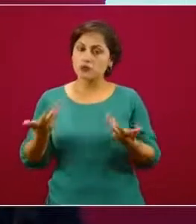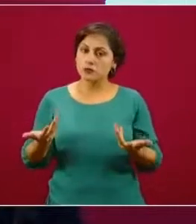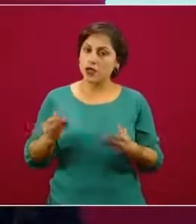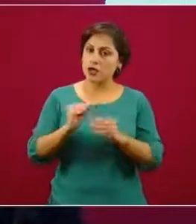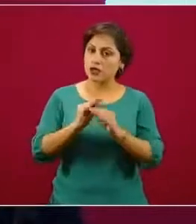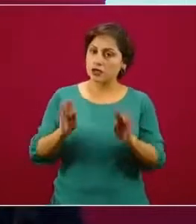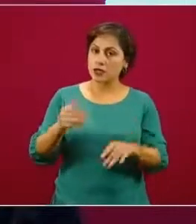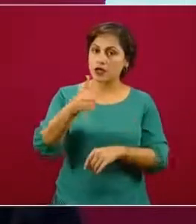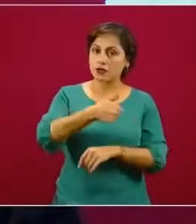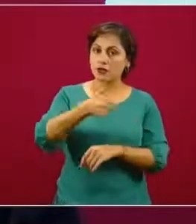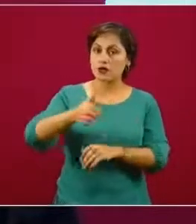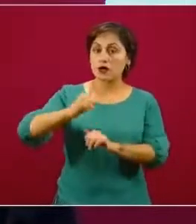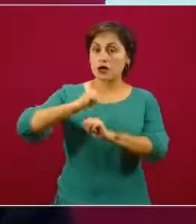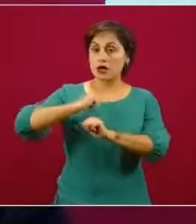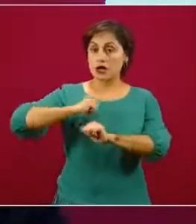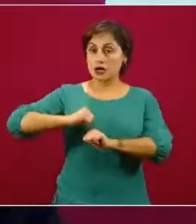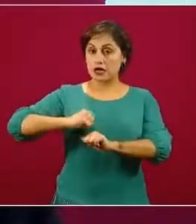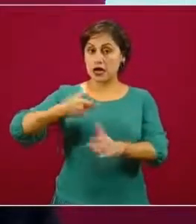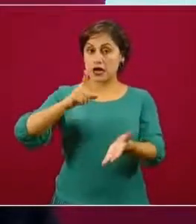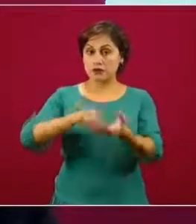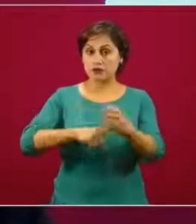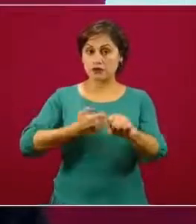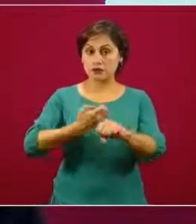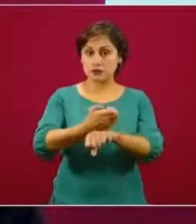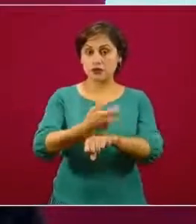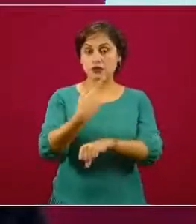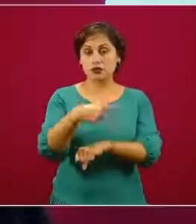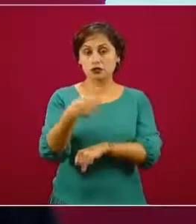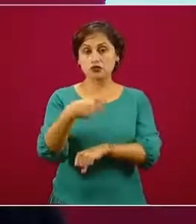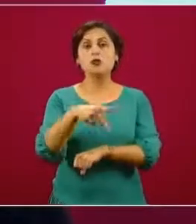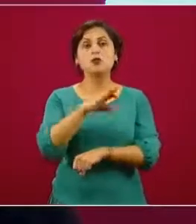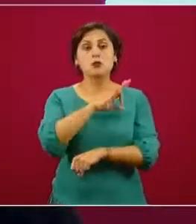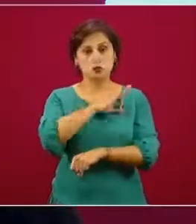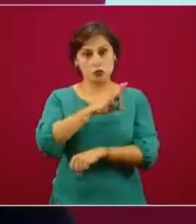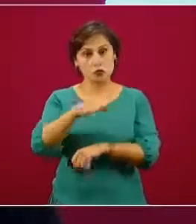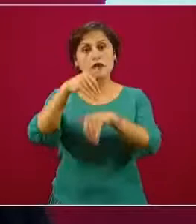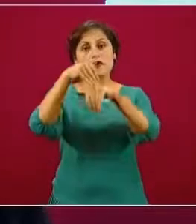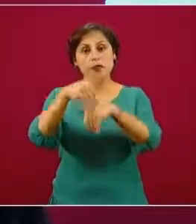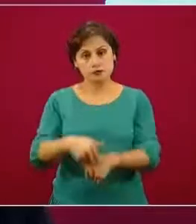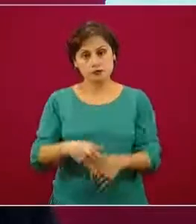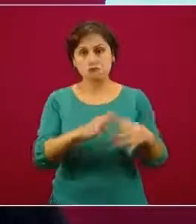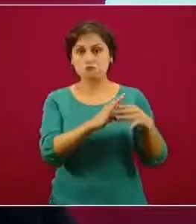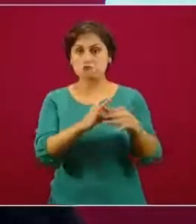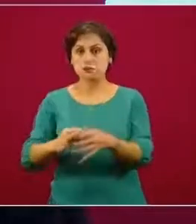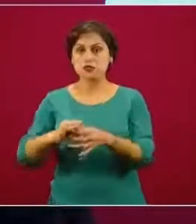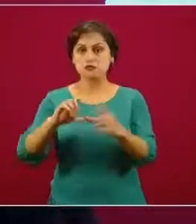tomar decisiones de mantener la restricción de las actividades